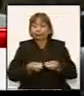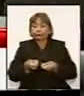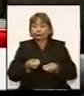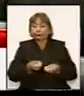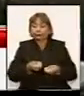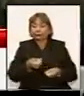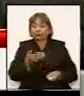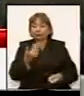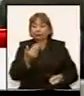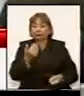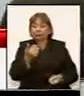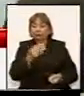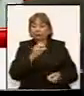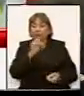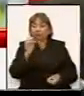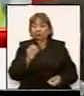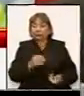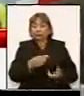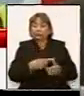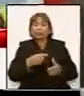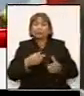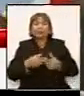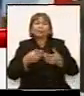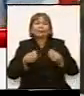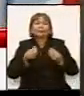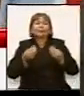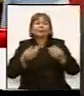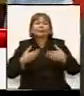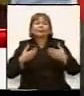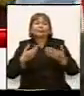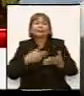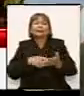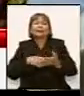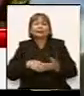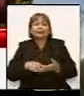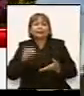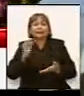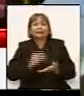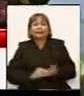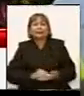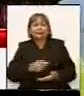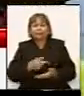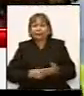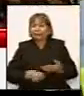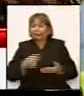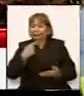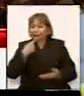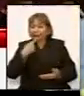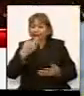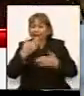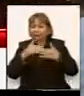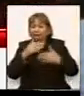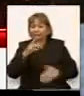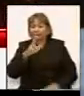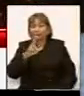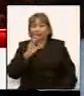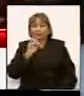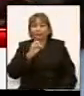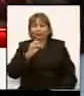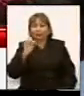ni el 15%. Entonces, ¿cómo podemos nosotros exigir más presupuesto, señores? Debería estar a un promedio de